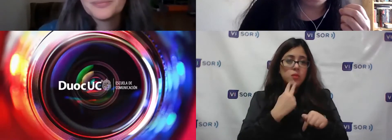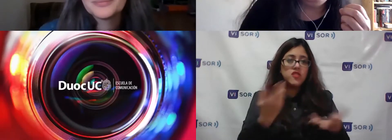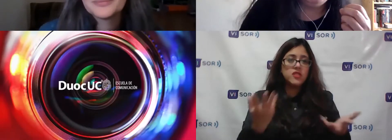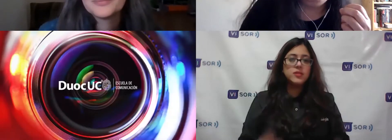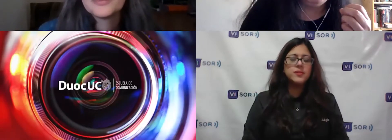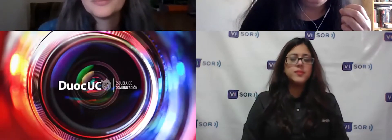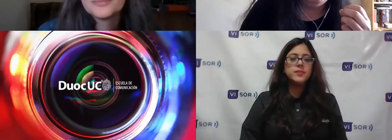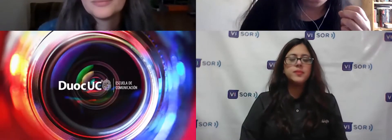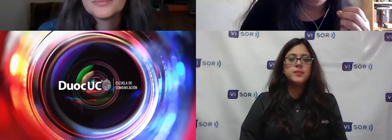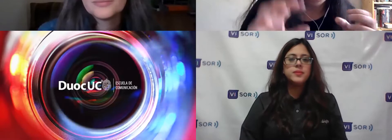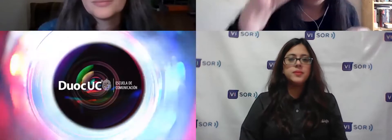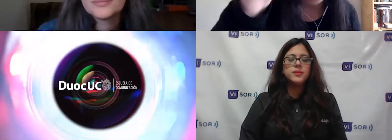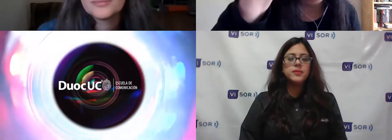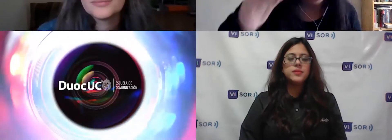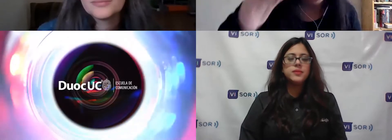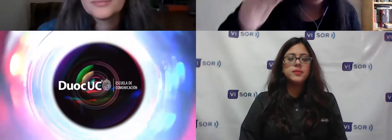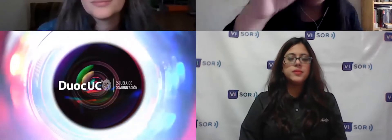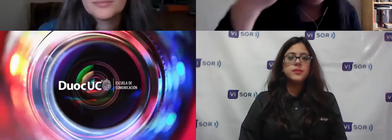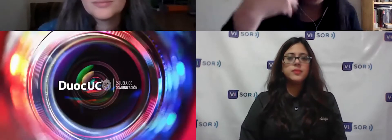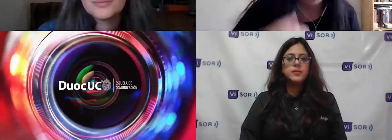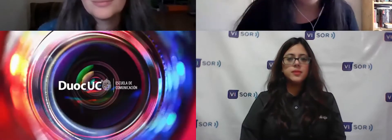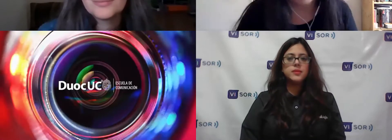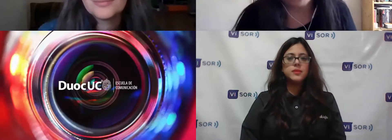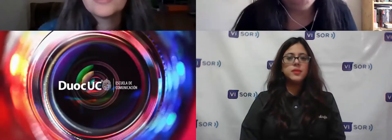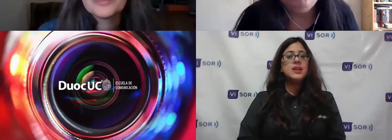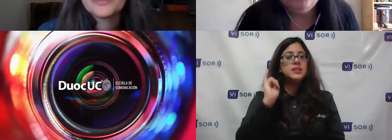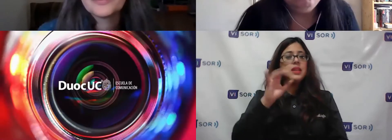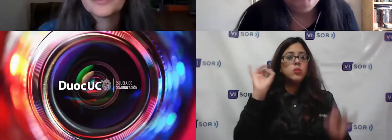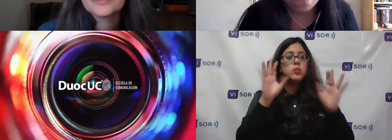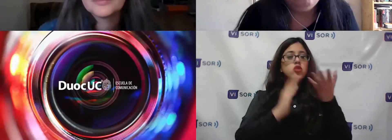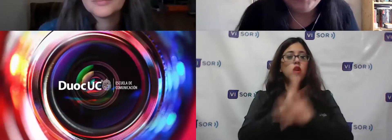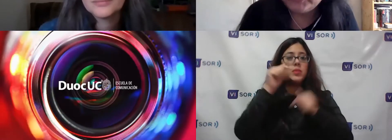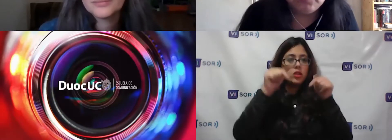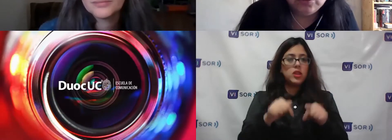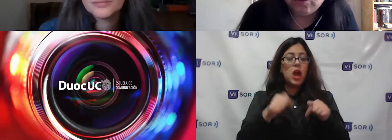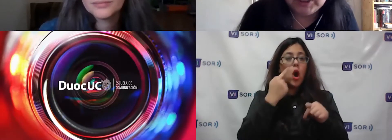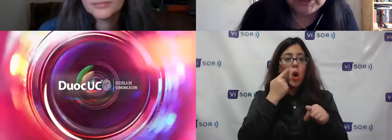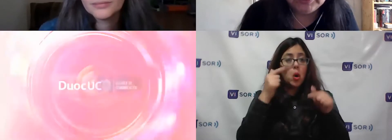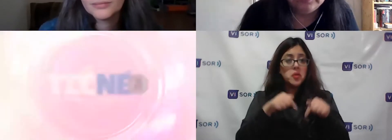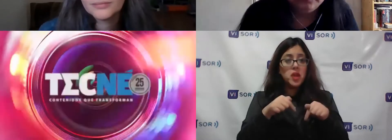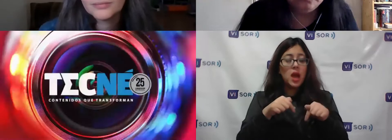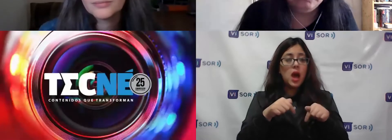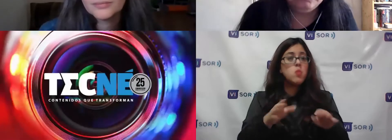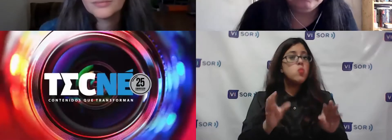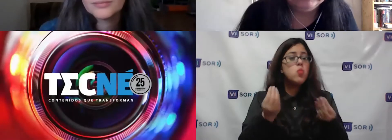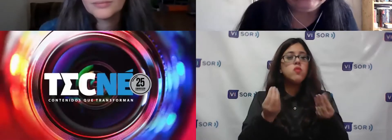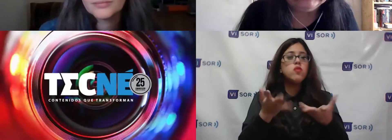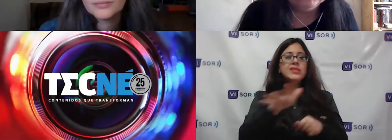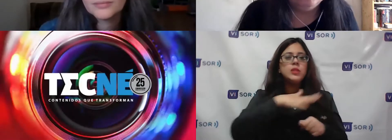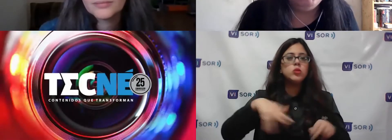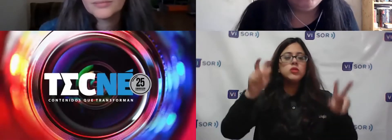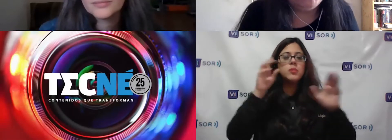si afuera voy a partir del presente para atrás hoy día estamos viviendo un momento buenísimo el documental chileno yo